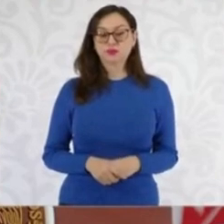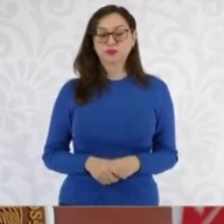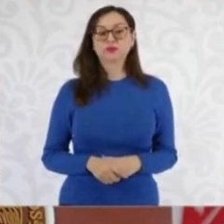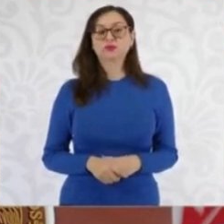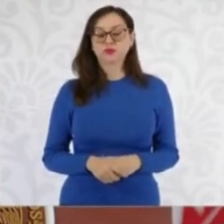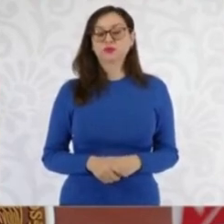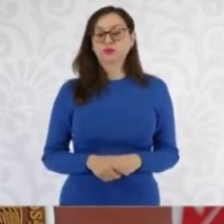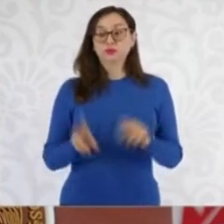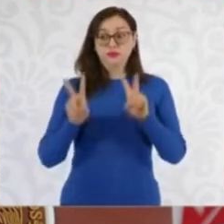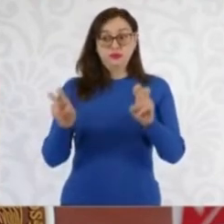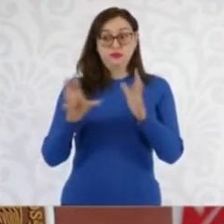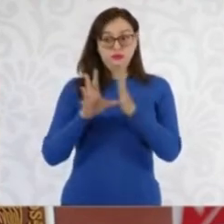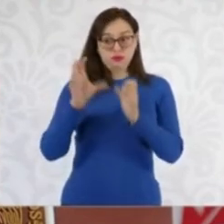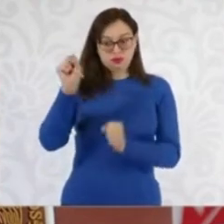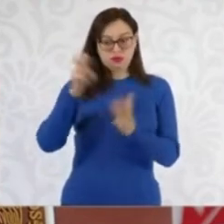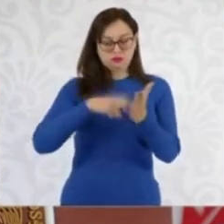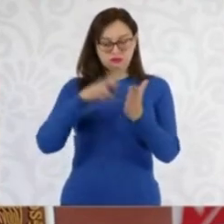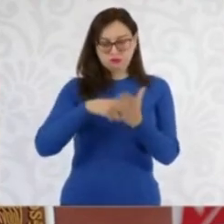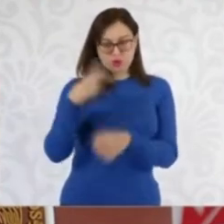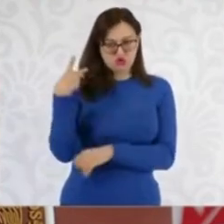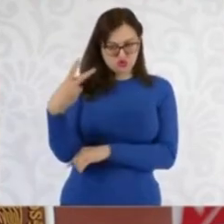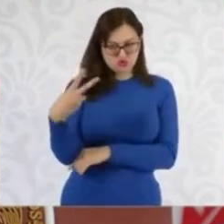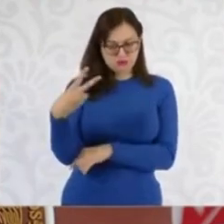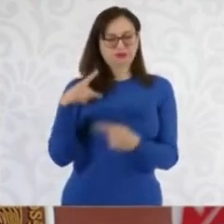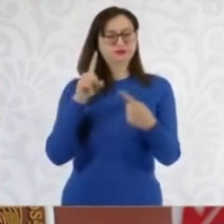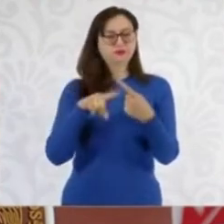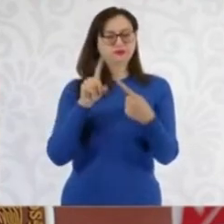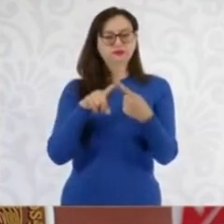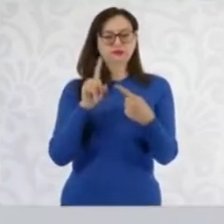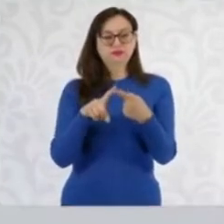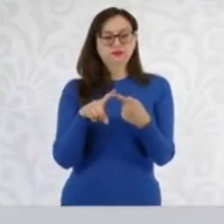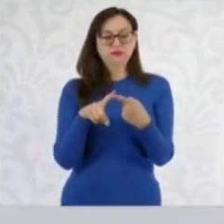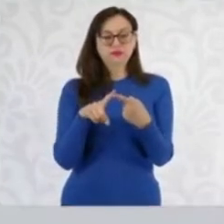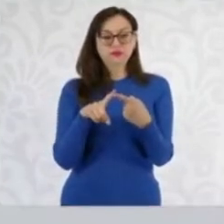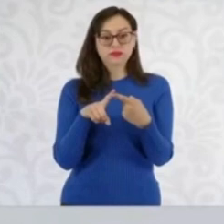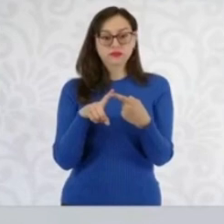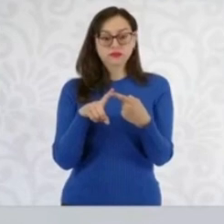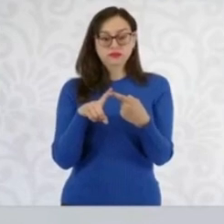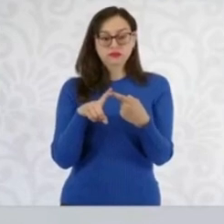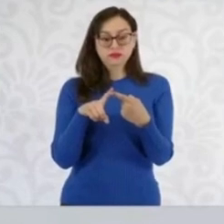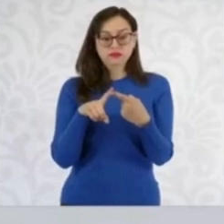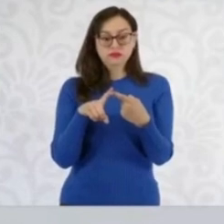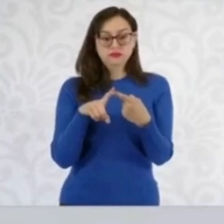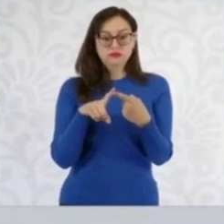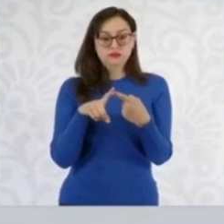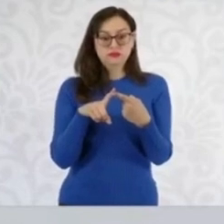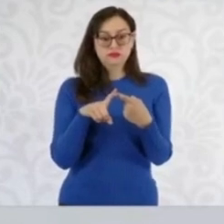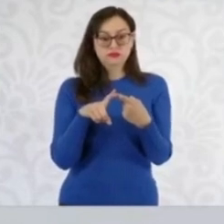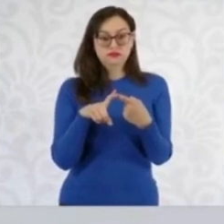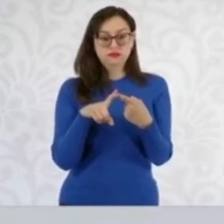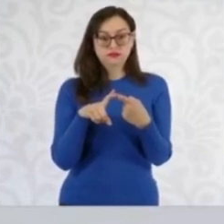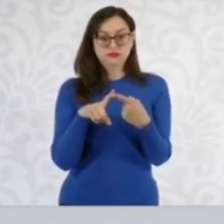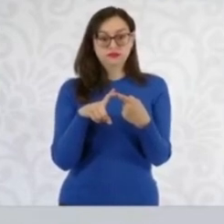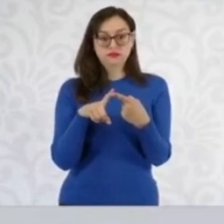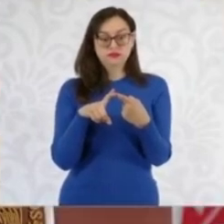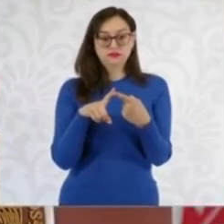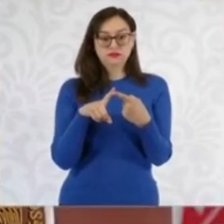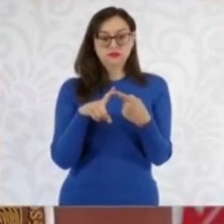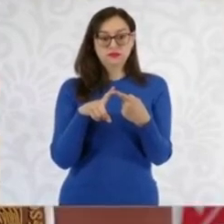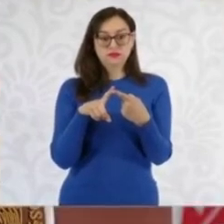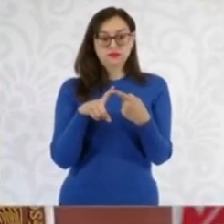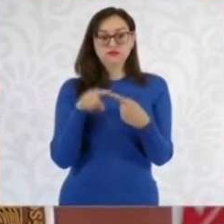en el primer caso, la Comisión de Puntos Legislativos, ¿se llama?